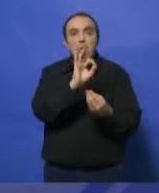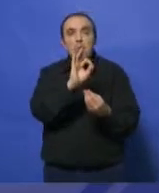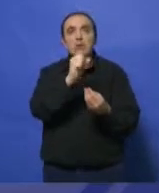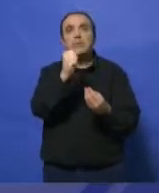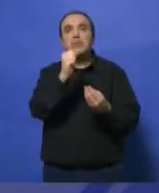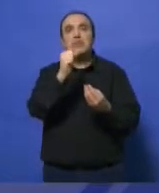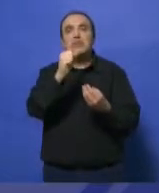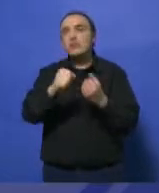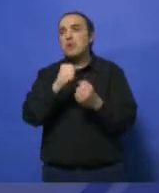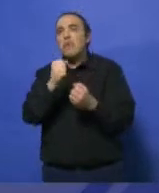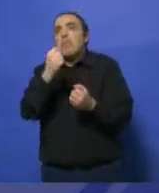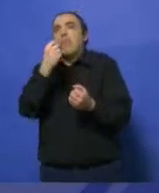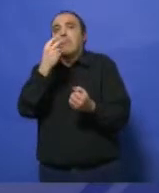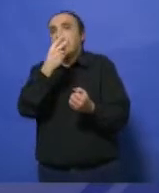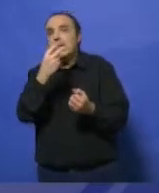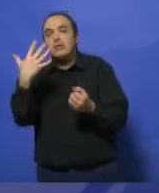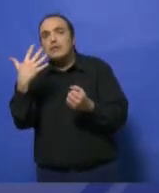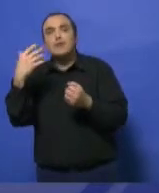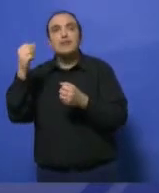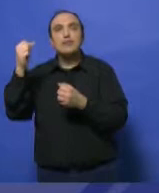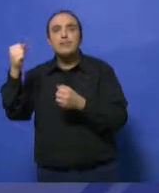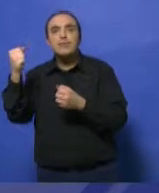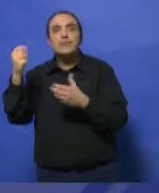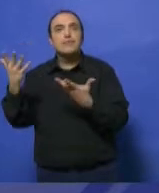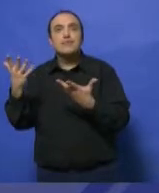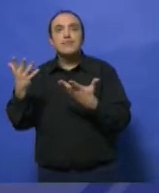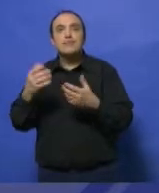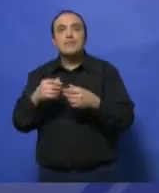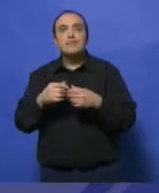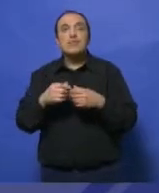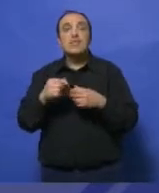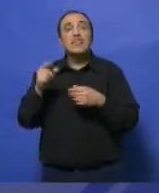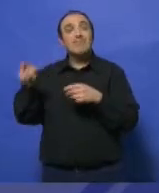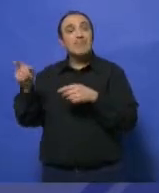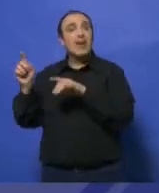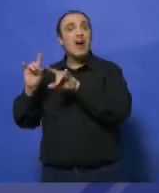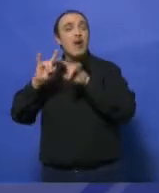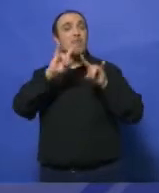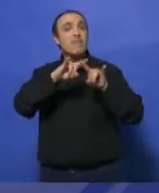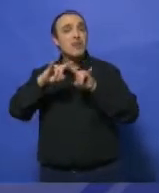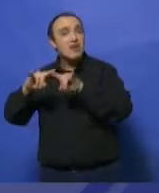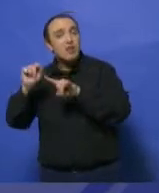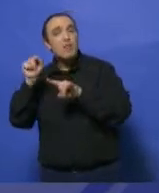casos, que bueno, lo pueden hacer a través de algunas páginas. En este caso, con la que trabajan los chicos, es